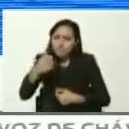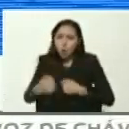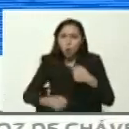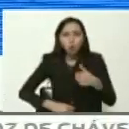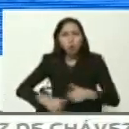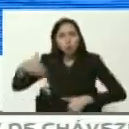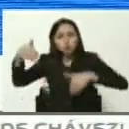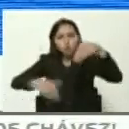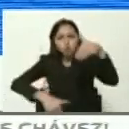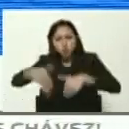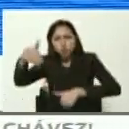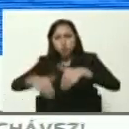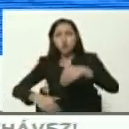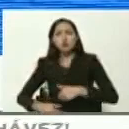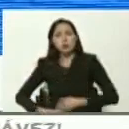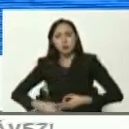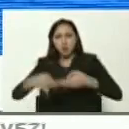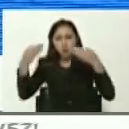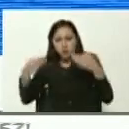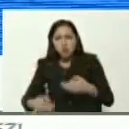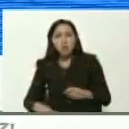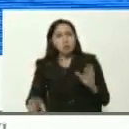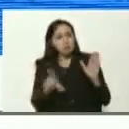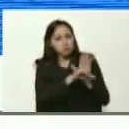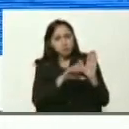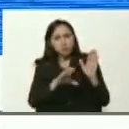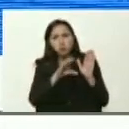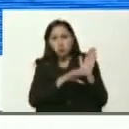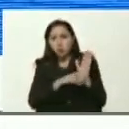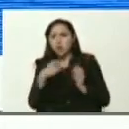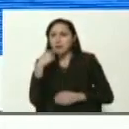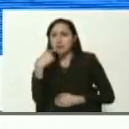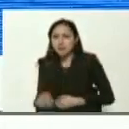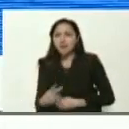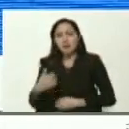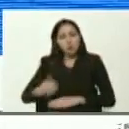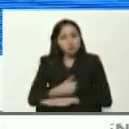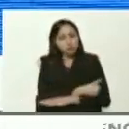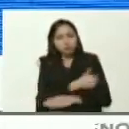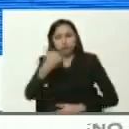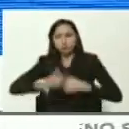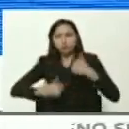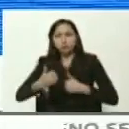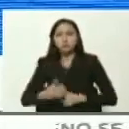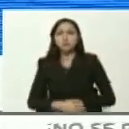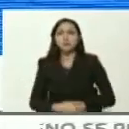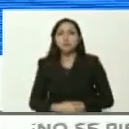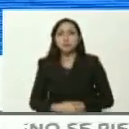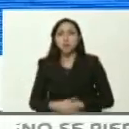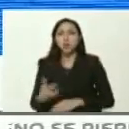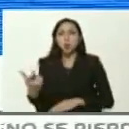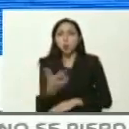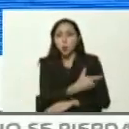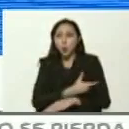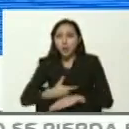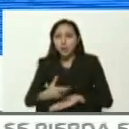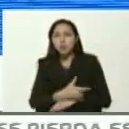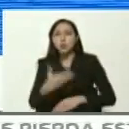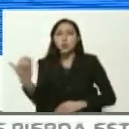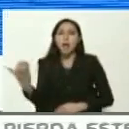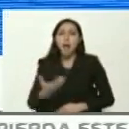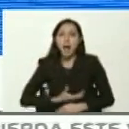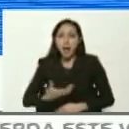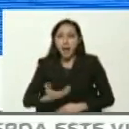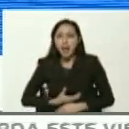votos, como debe ser, de acuerdo a la Constitución, los cargos que haya que disputarse. Gobernaciones,